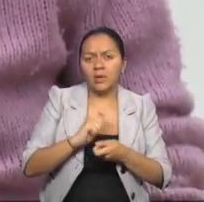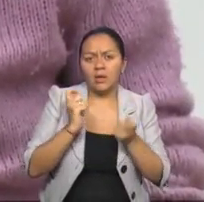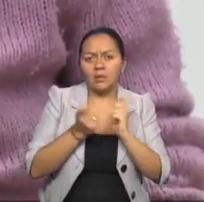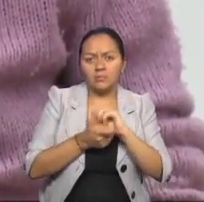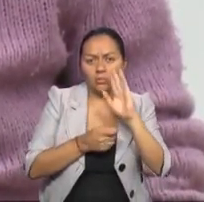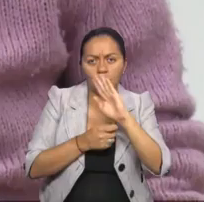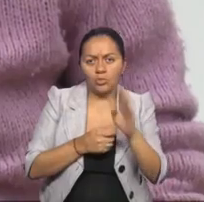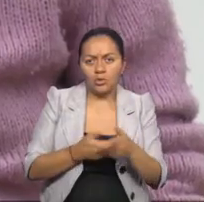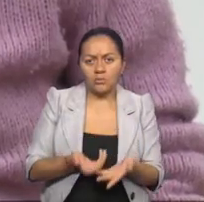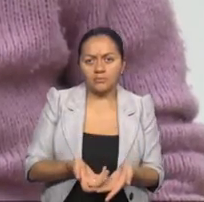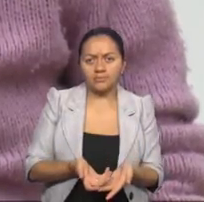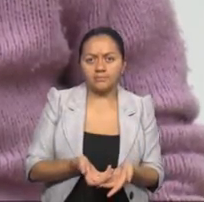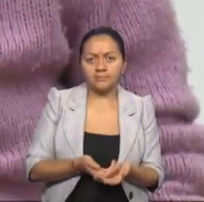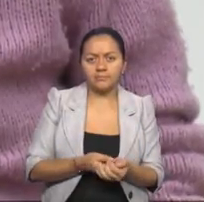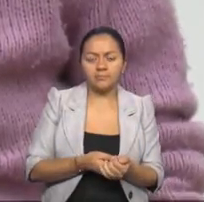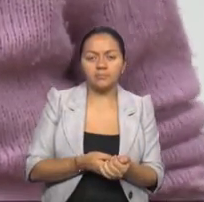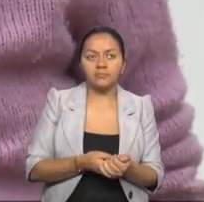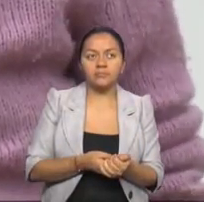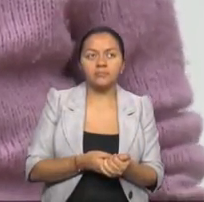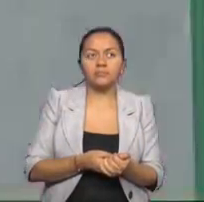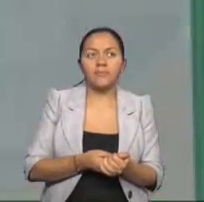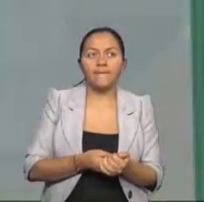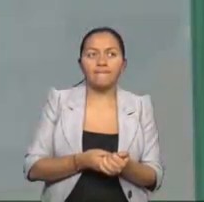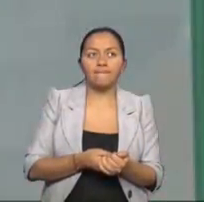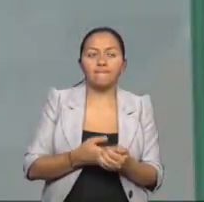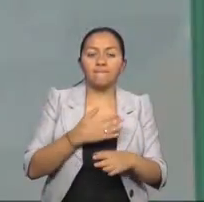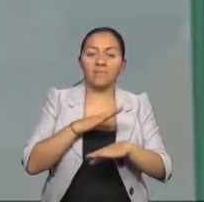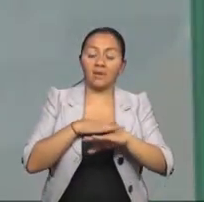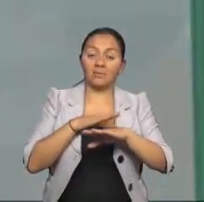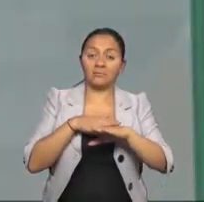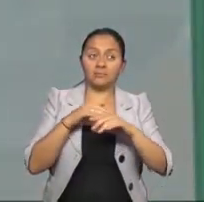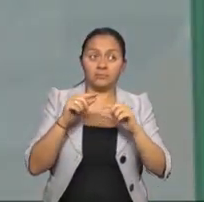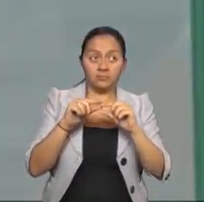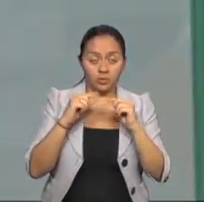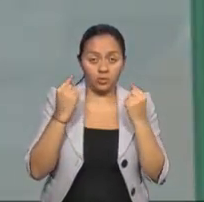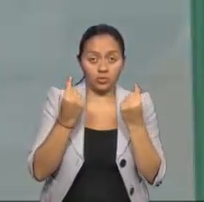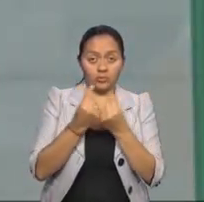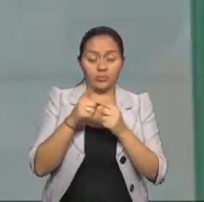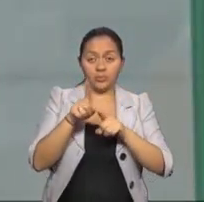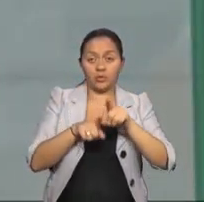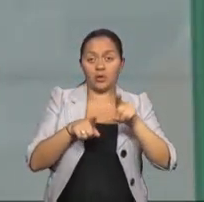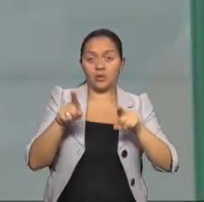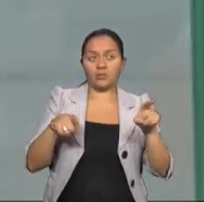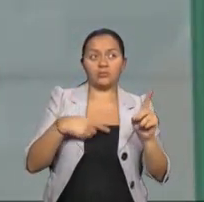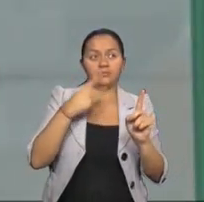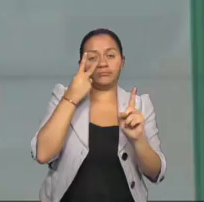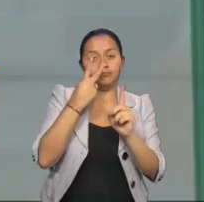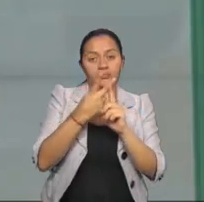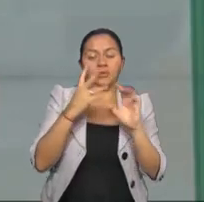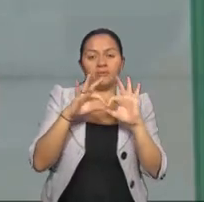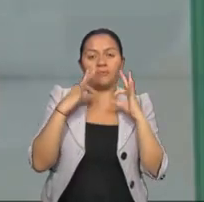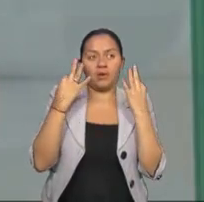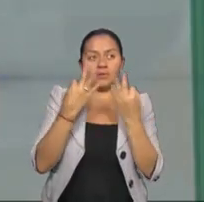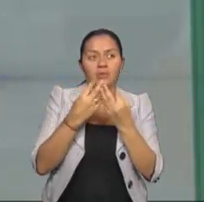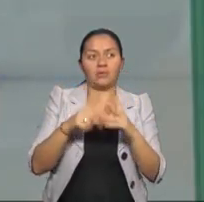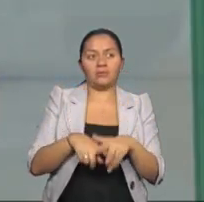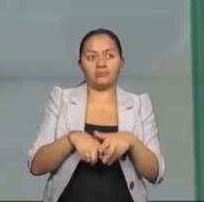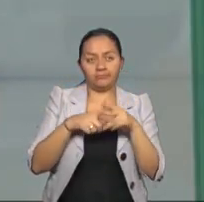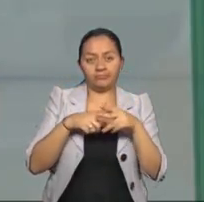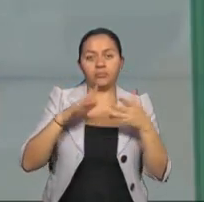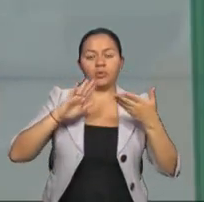nada y como las bordas a ese grupo porque me imagino que tienes que empezar por la familia la